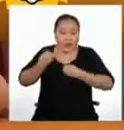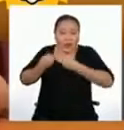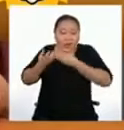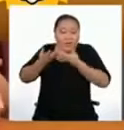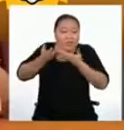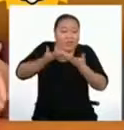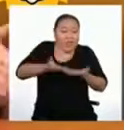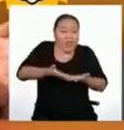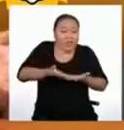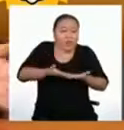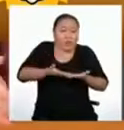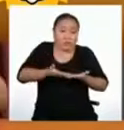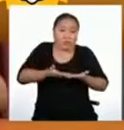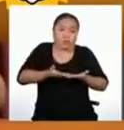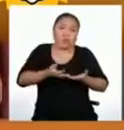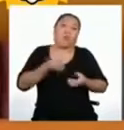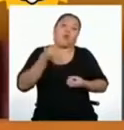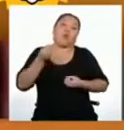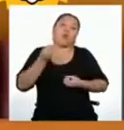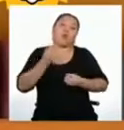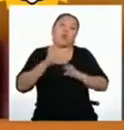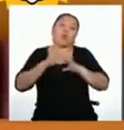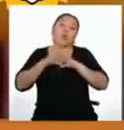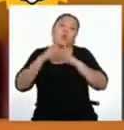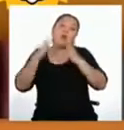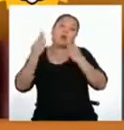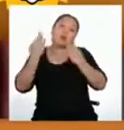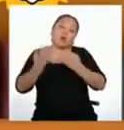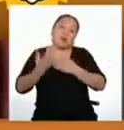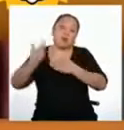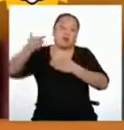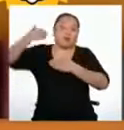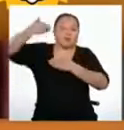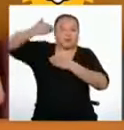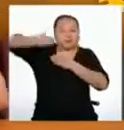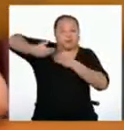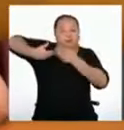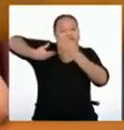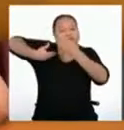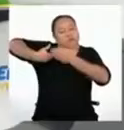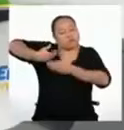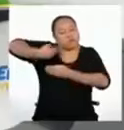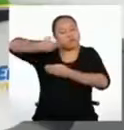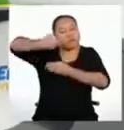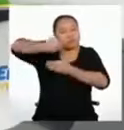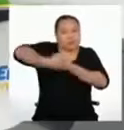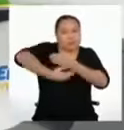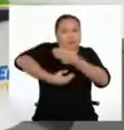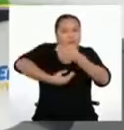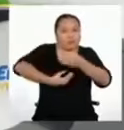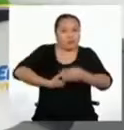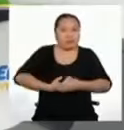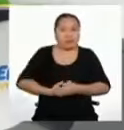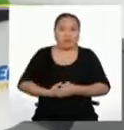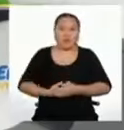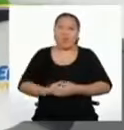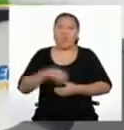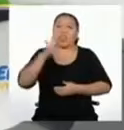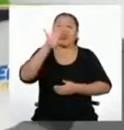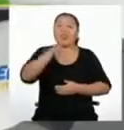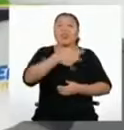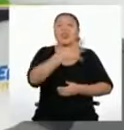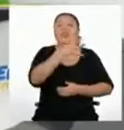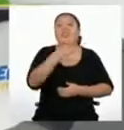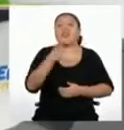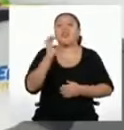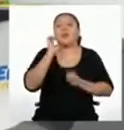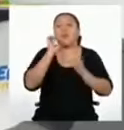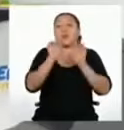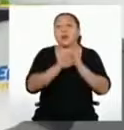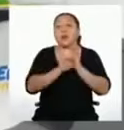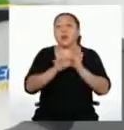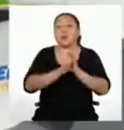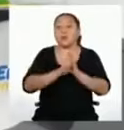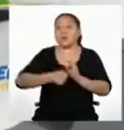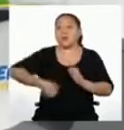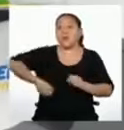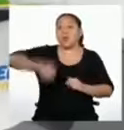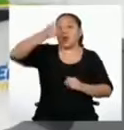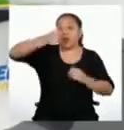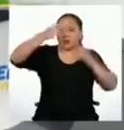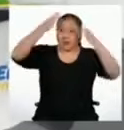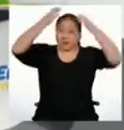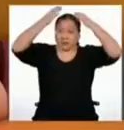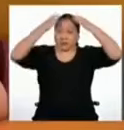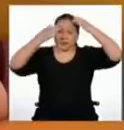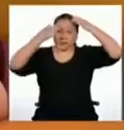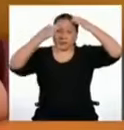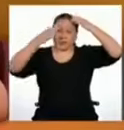poder porque proviene de un largo linaje de la familia. En Inglaterra, por ejemplo, su mayor autoridad es la